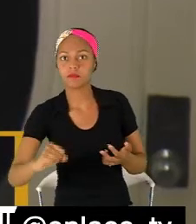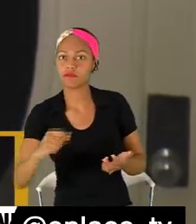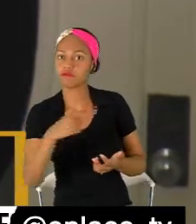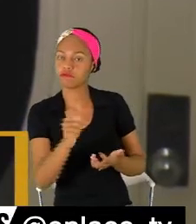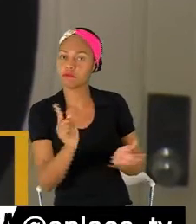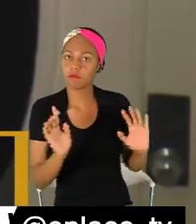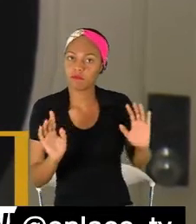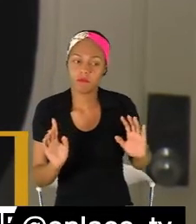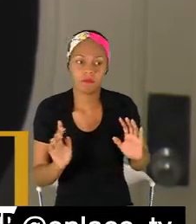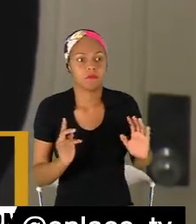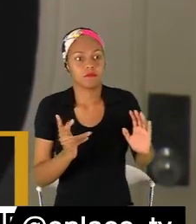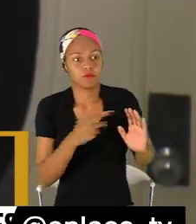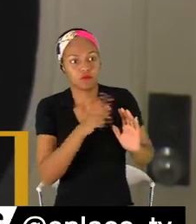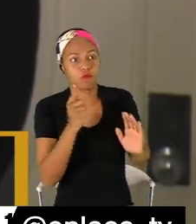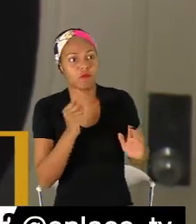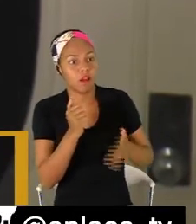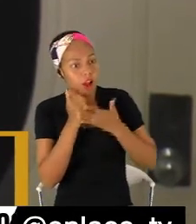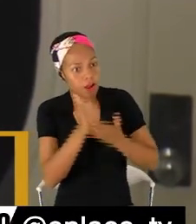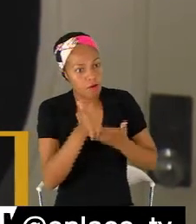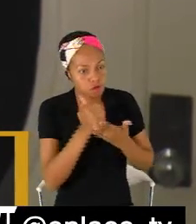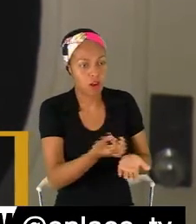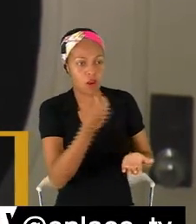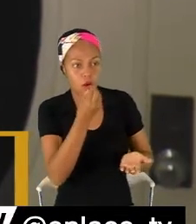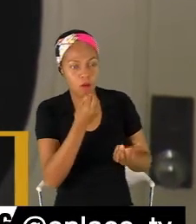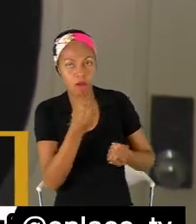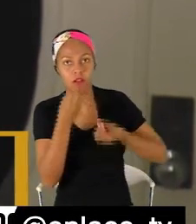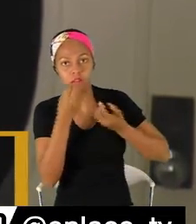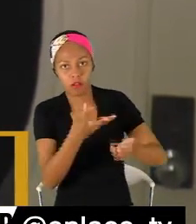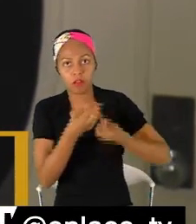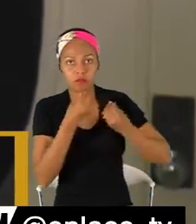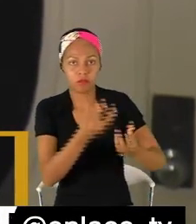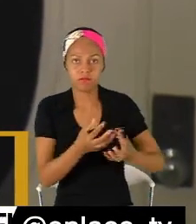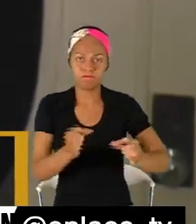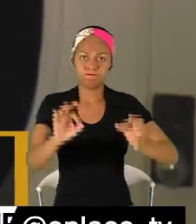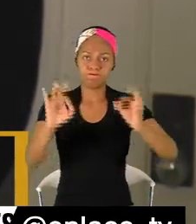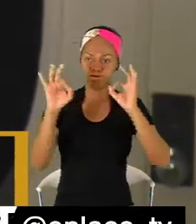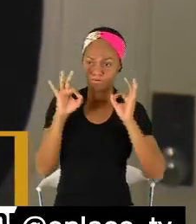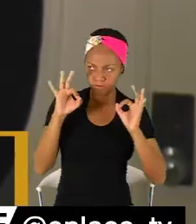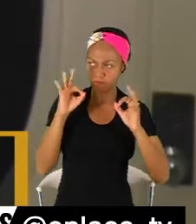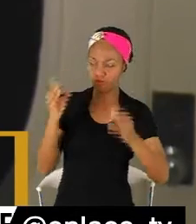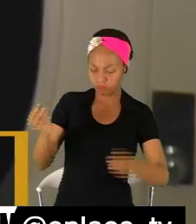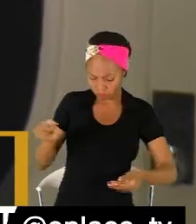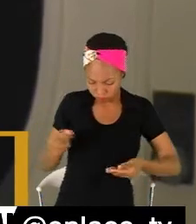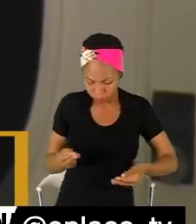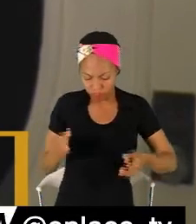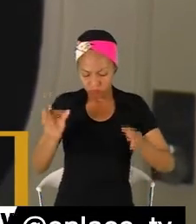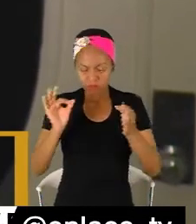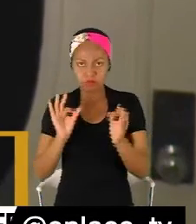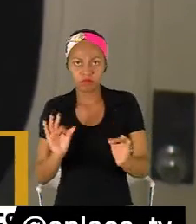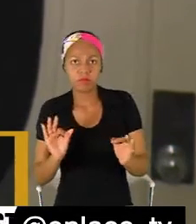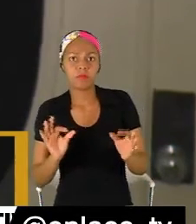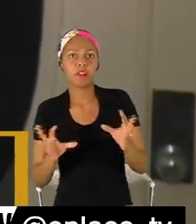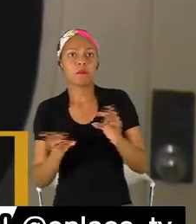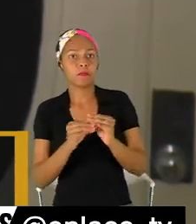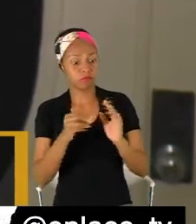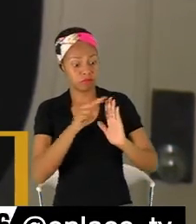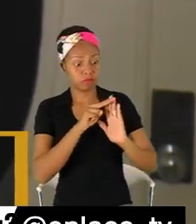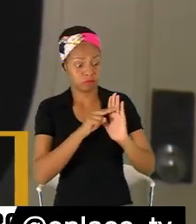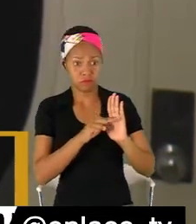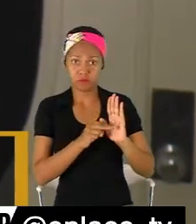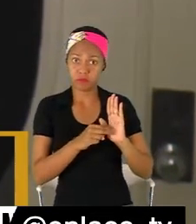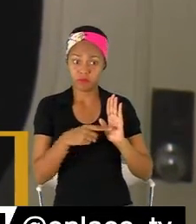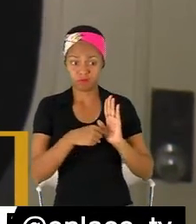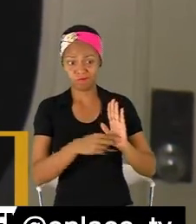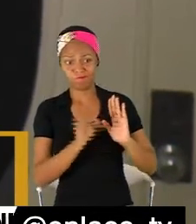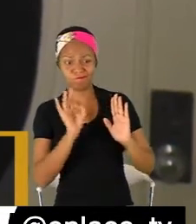merecen ese programa de alimentación escolar de manera con calidad, que se preste con calidad y se preste bajo todas las normas y